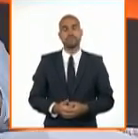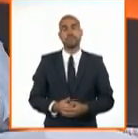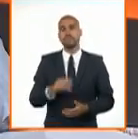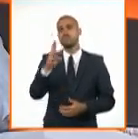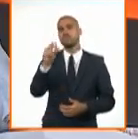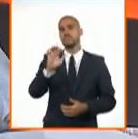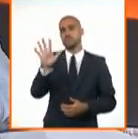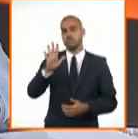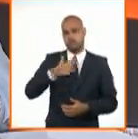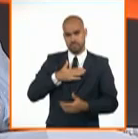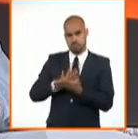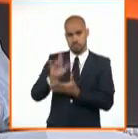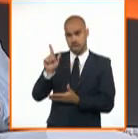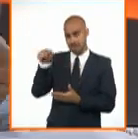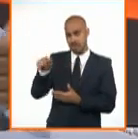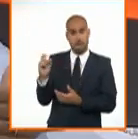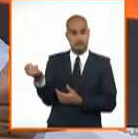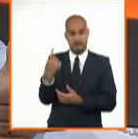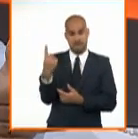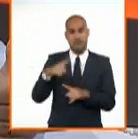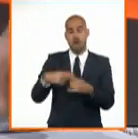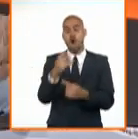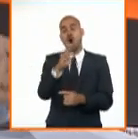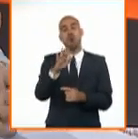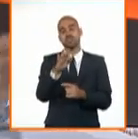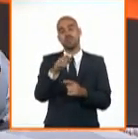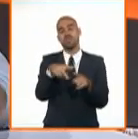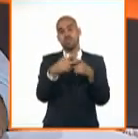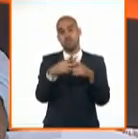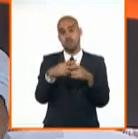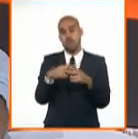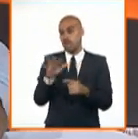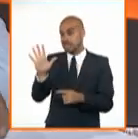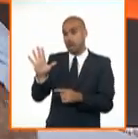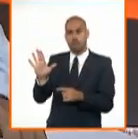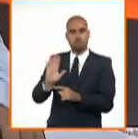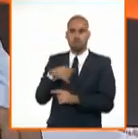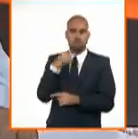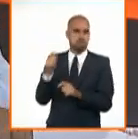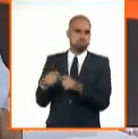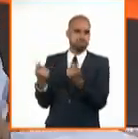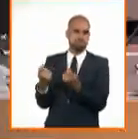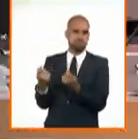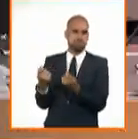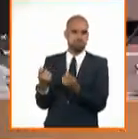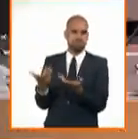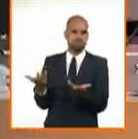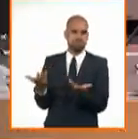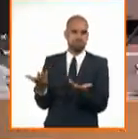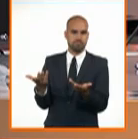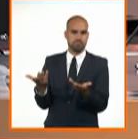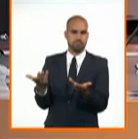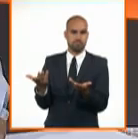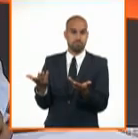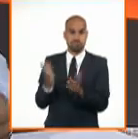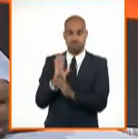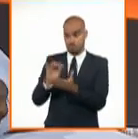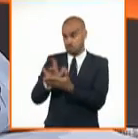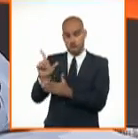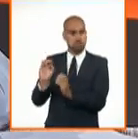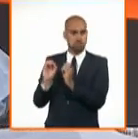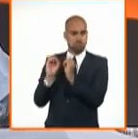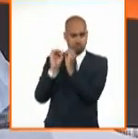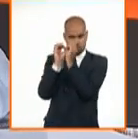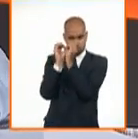era el único que estaba porque el 8 estado de mantenimiento se fue el 5 y bueno de maría se quedará prácticamente maría se quedó en cero